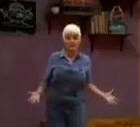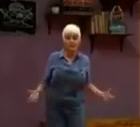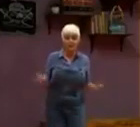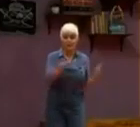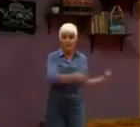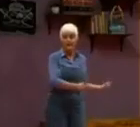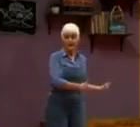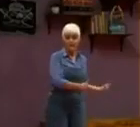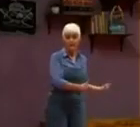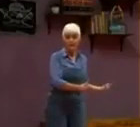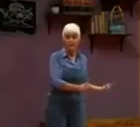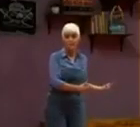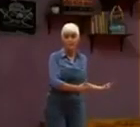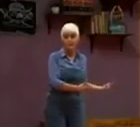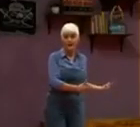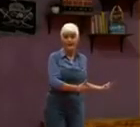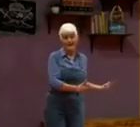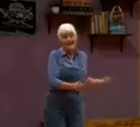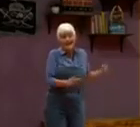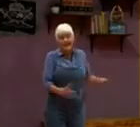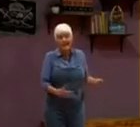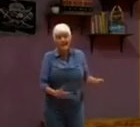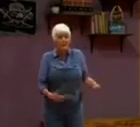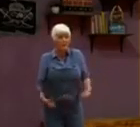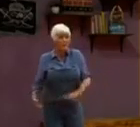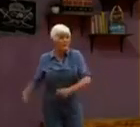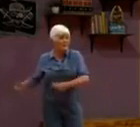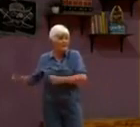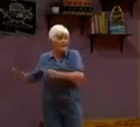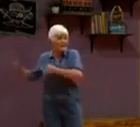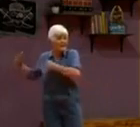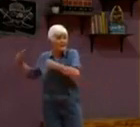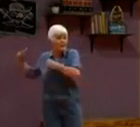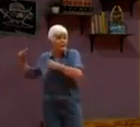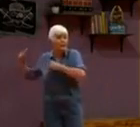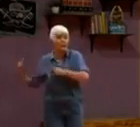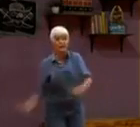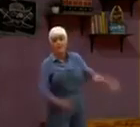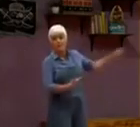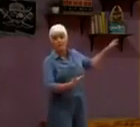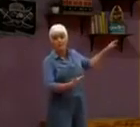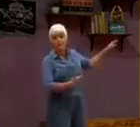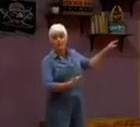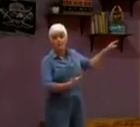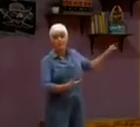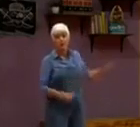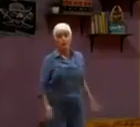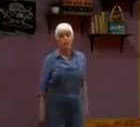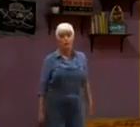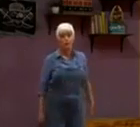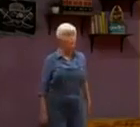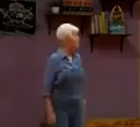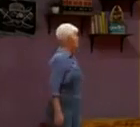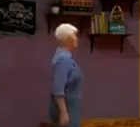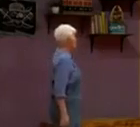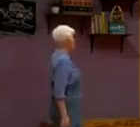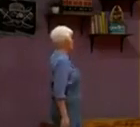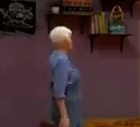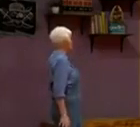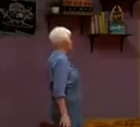Después de que el doctor le dio el diagnóstico al papá, el rey león dijo, patas pa' que las quiero, y fue corriendo a hablar con sus hijos. Los